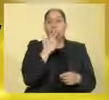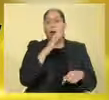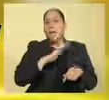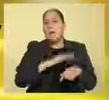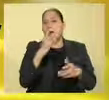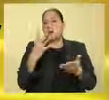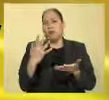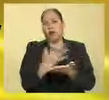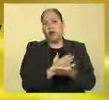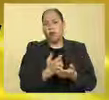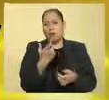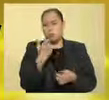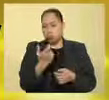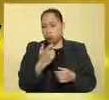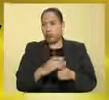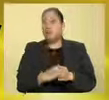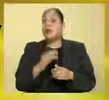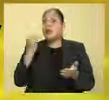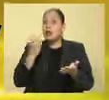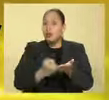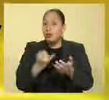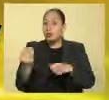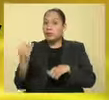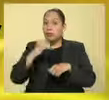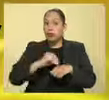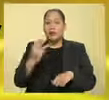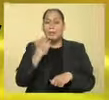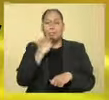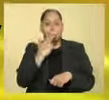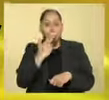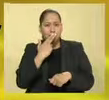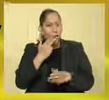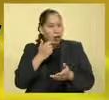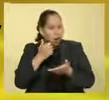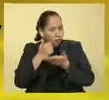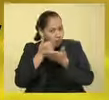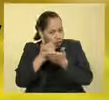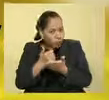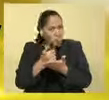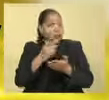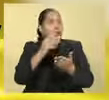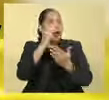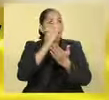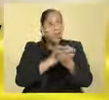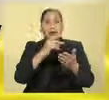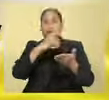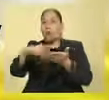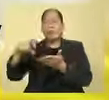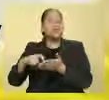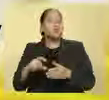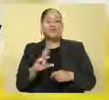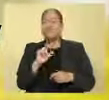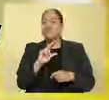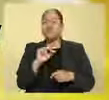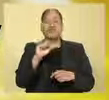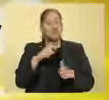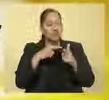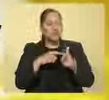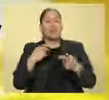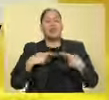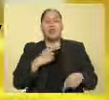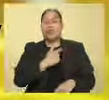se puso en los cigarros no ayudó de mucho a disminuir el la adicción. El consumo, no, no. Fíjate